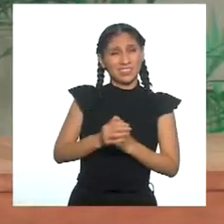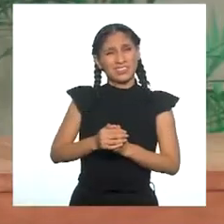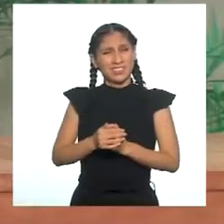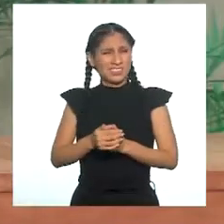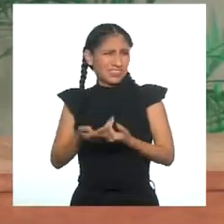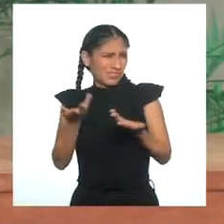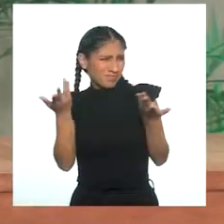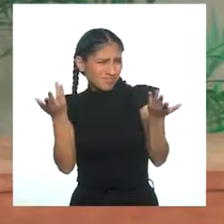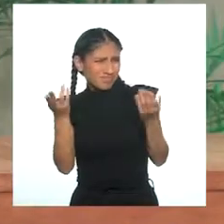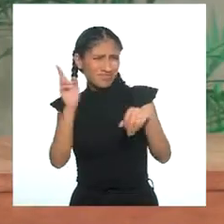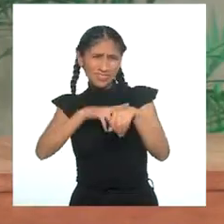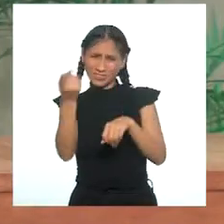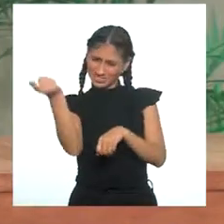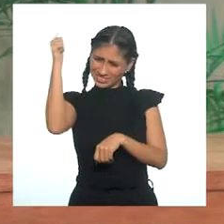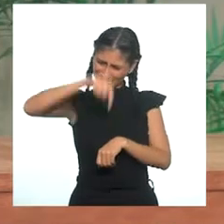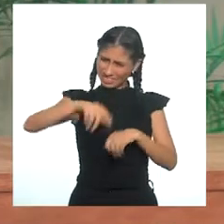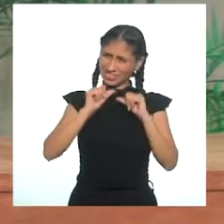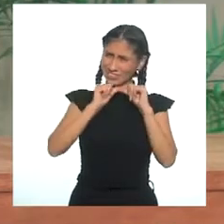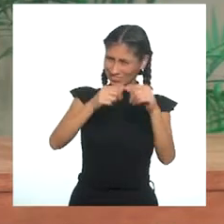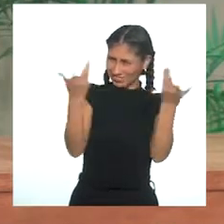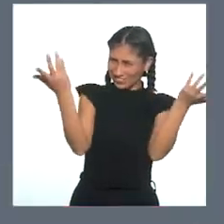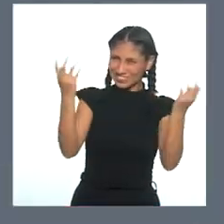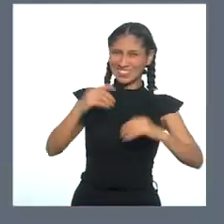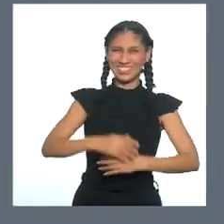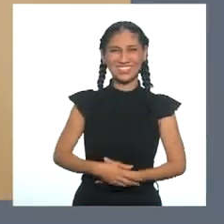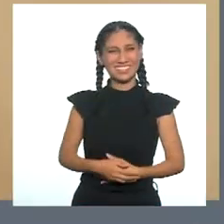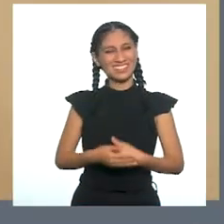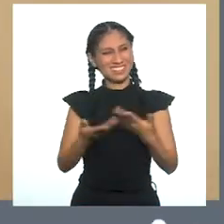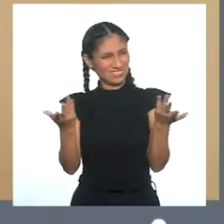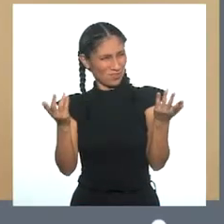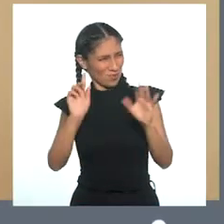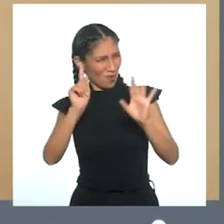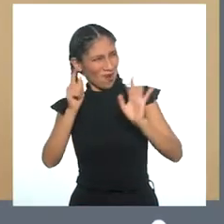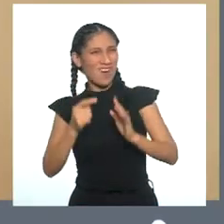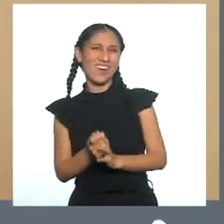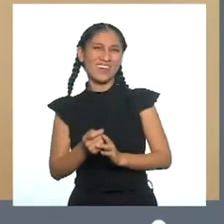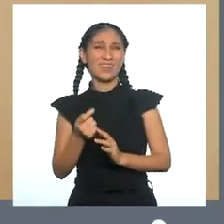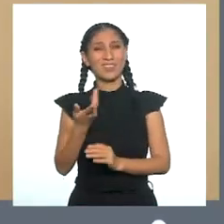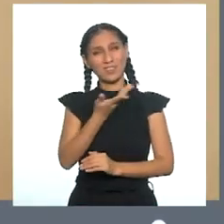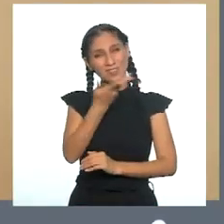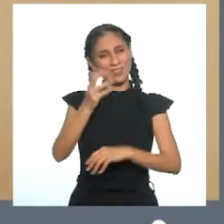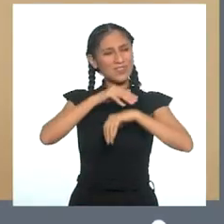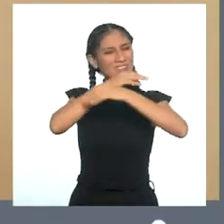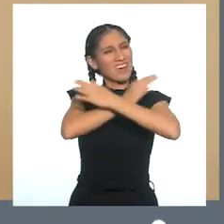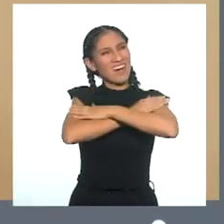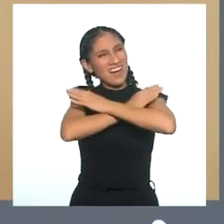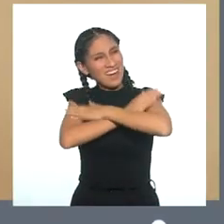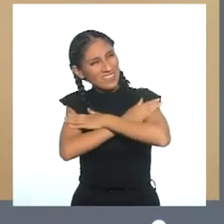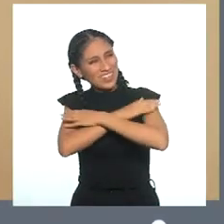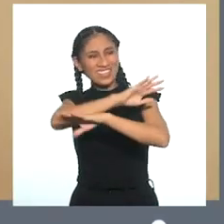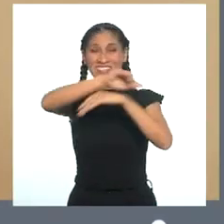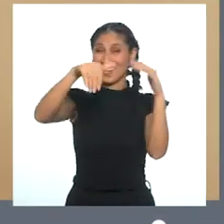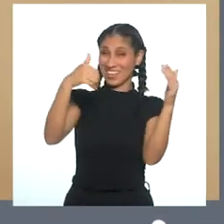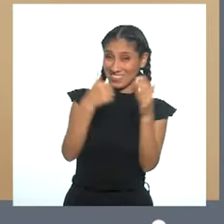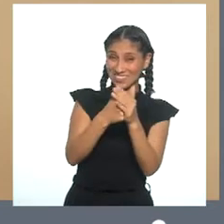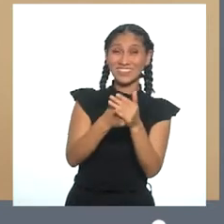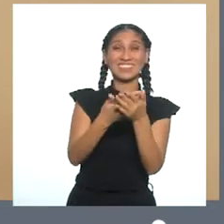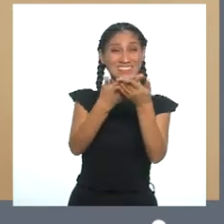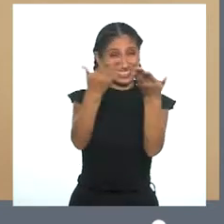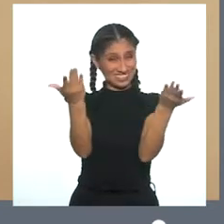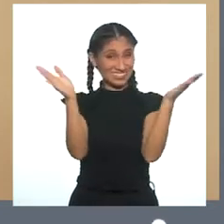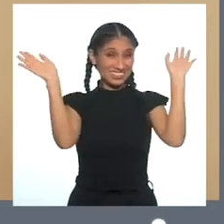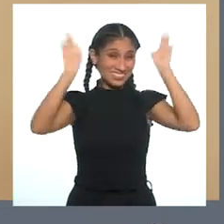de confianza. Si ya está acá, prosiga nomás. De ninguna manera. Un fuerte abrazo a todas y